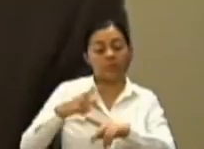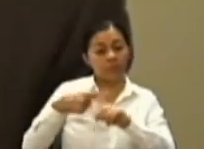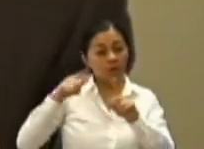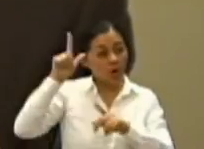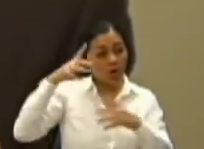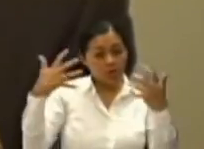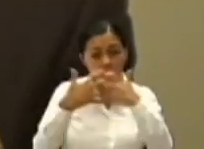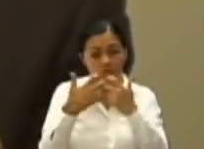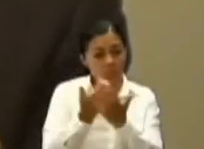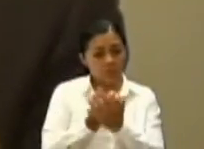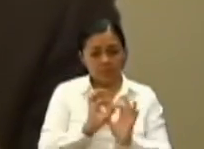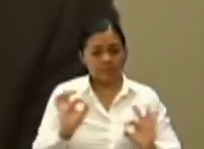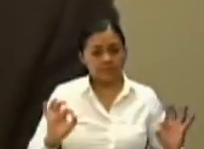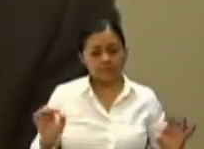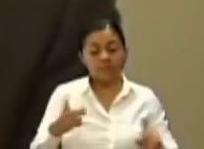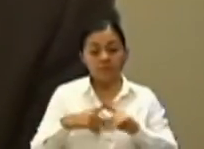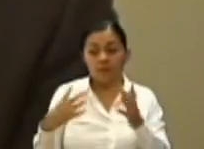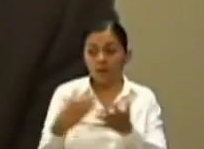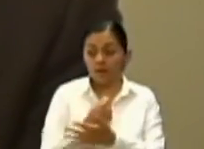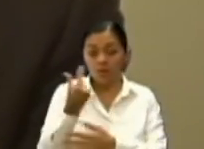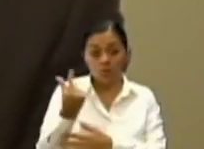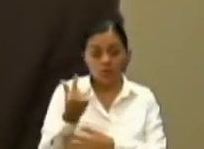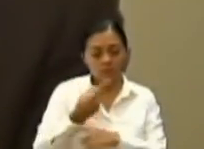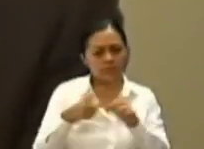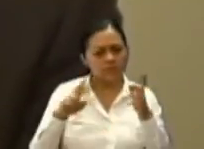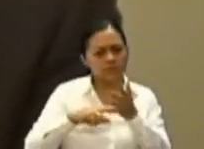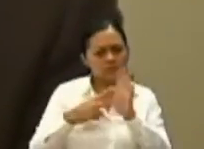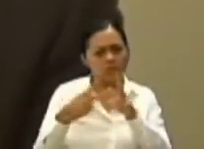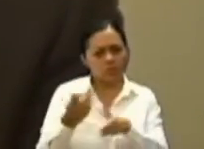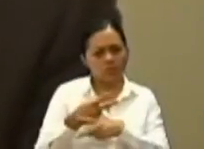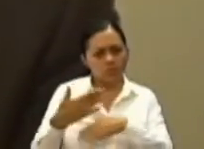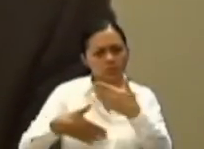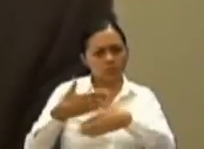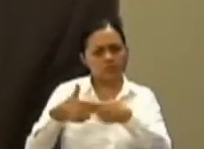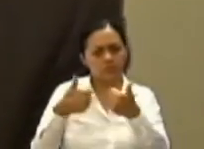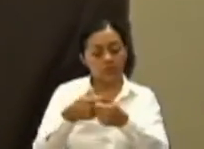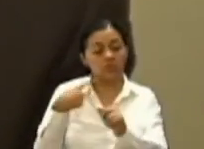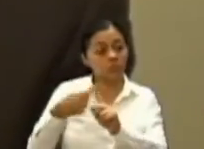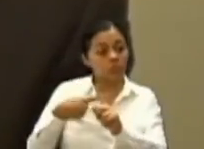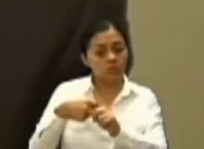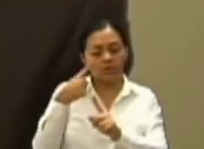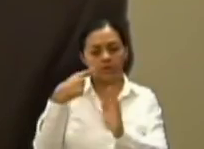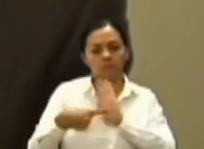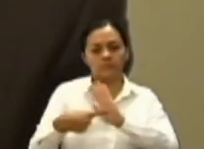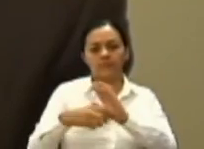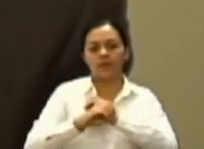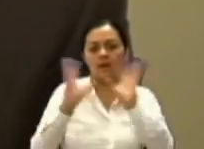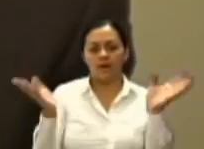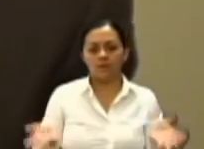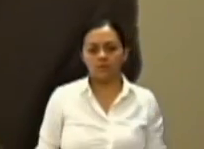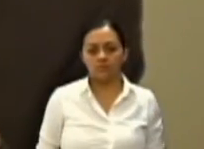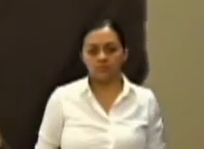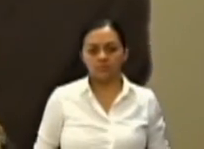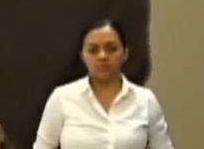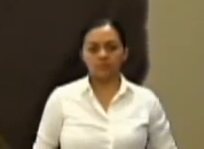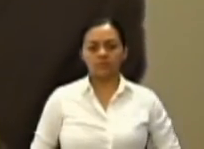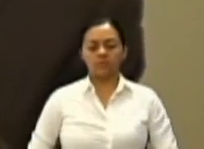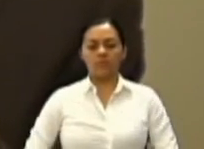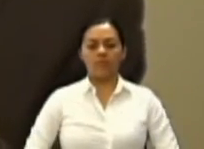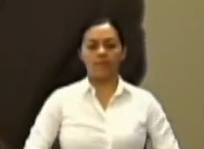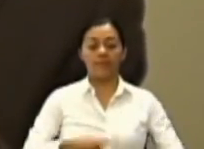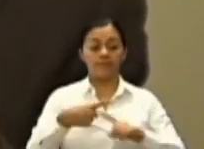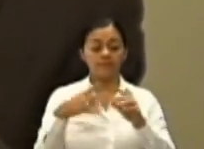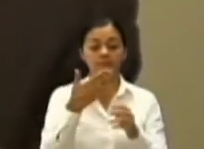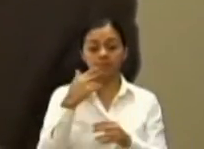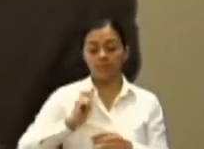económica si gana tantas utilidades que la gente es muy productiva y el salario debe reflejar esa productividad entonces deberían pagar mayores